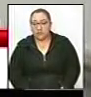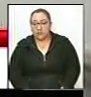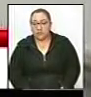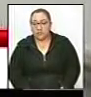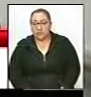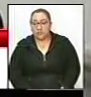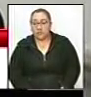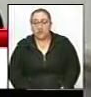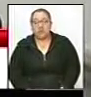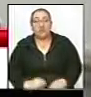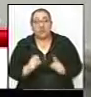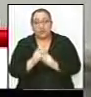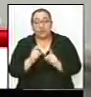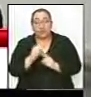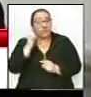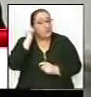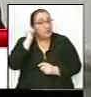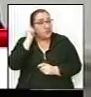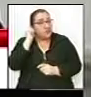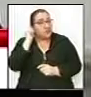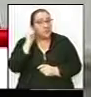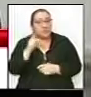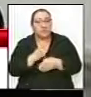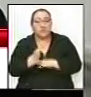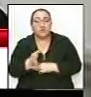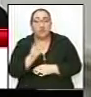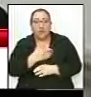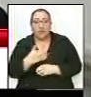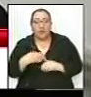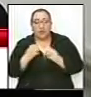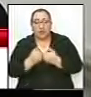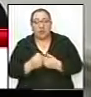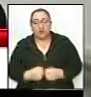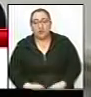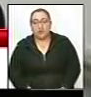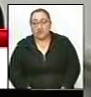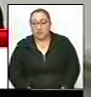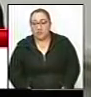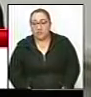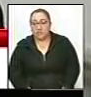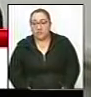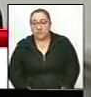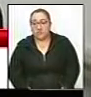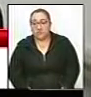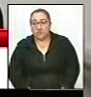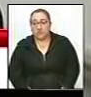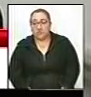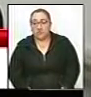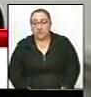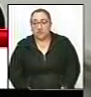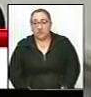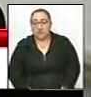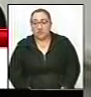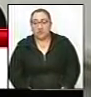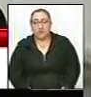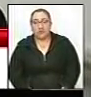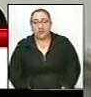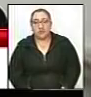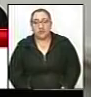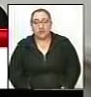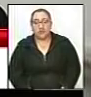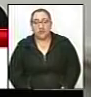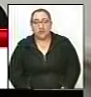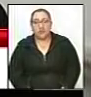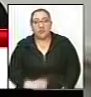peruano. Han sido las palabras, las declaraciones, a su ingreso, reiteramos, al Palacio Legislativo del presidente del primer poder del Estado,